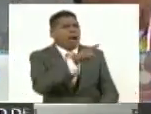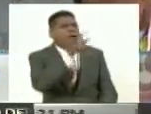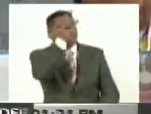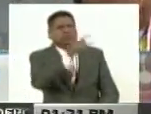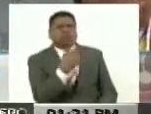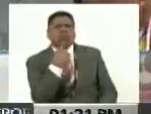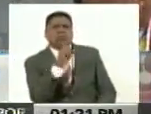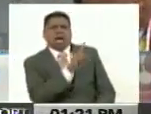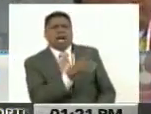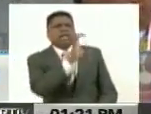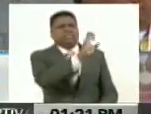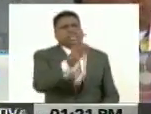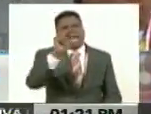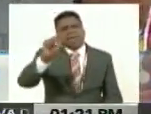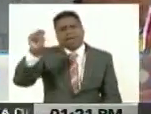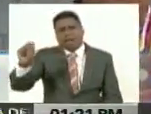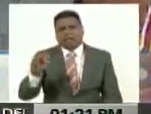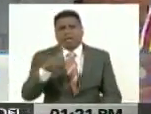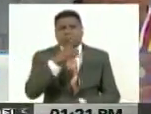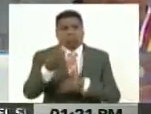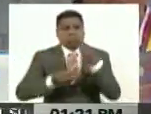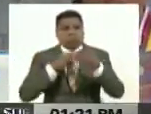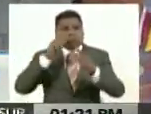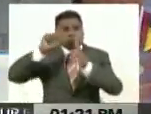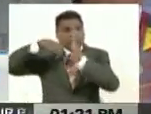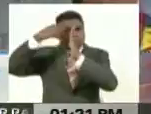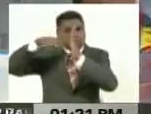Jamás CNN hizo un reportaje sobre